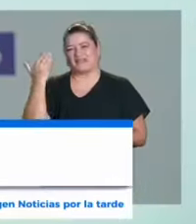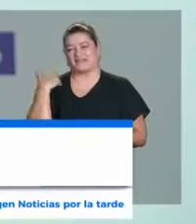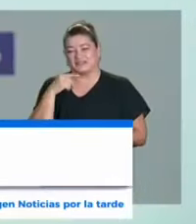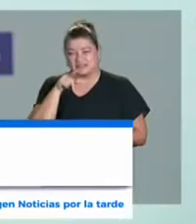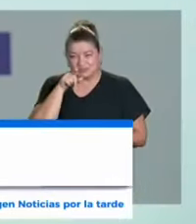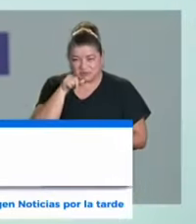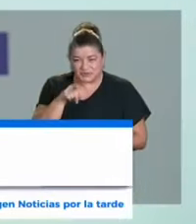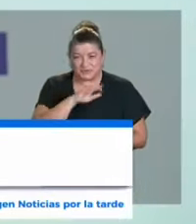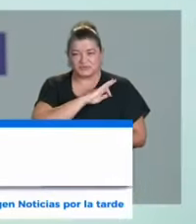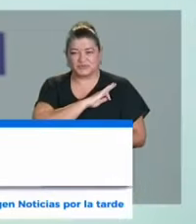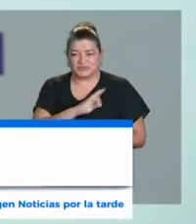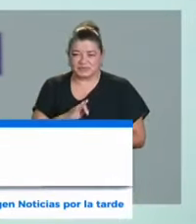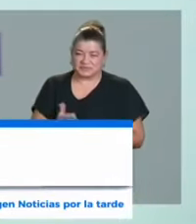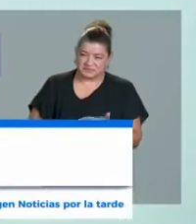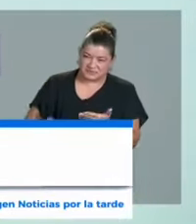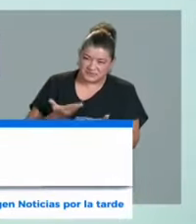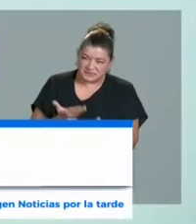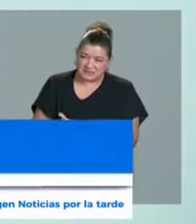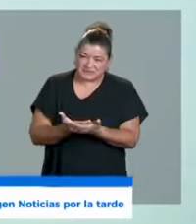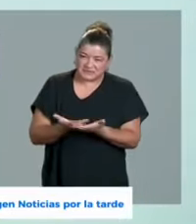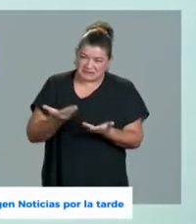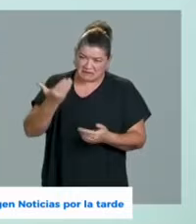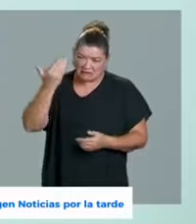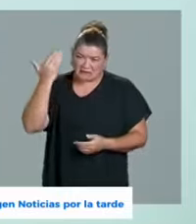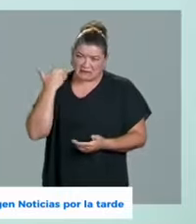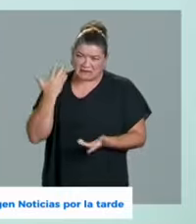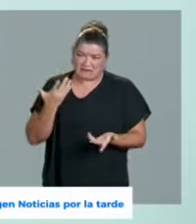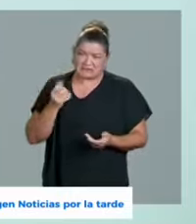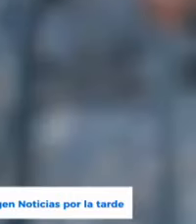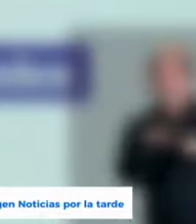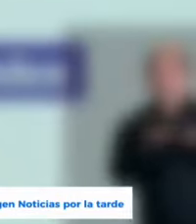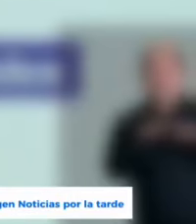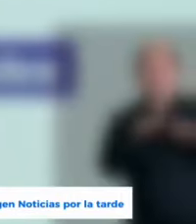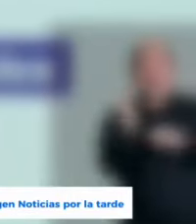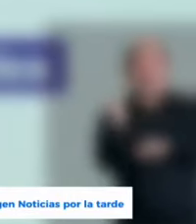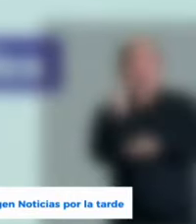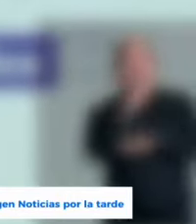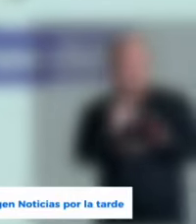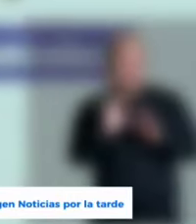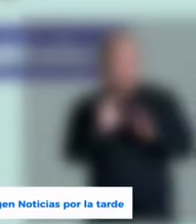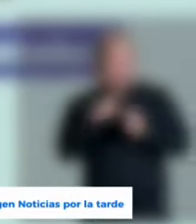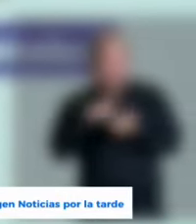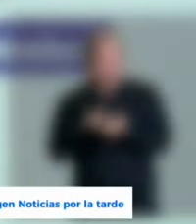Estas son las iniciativas que presentó la senadora Xochitl Gálvez en 5 años.